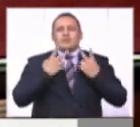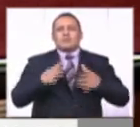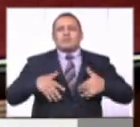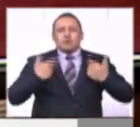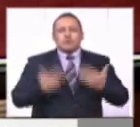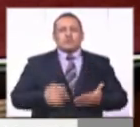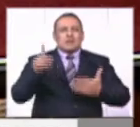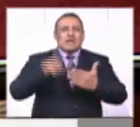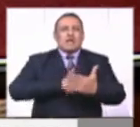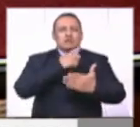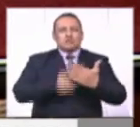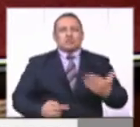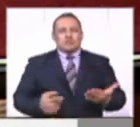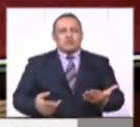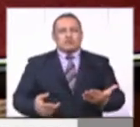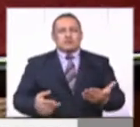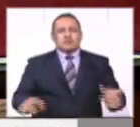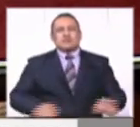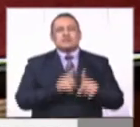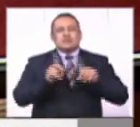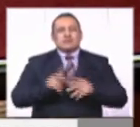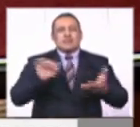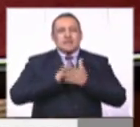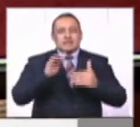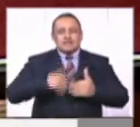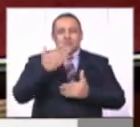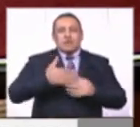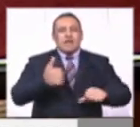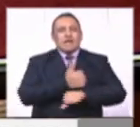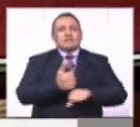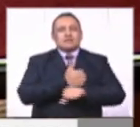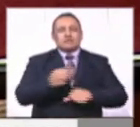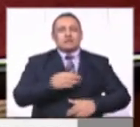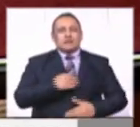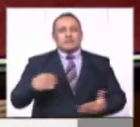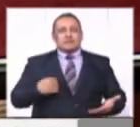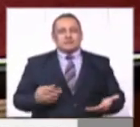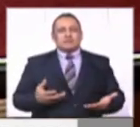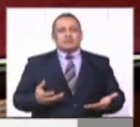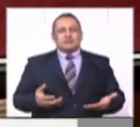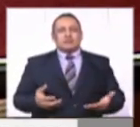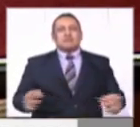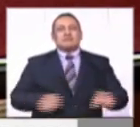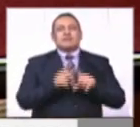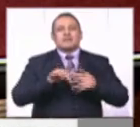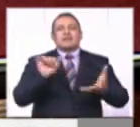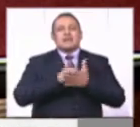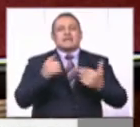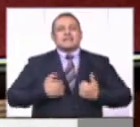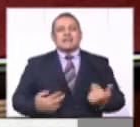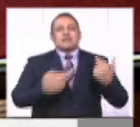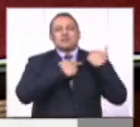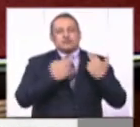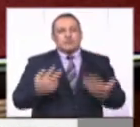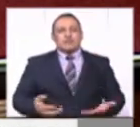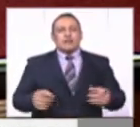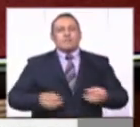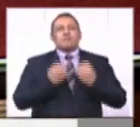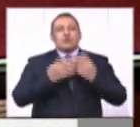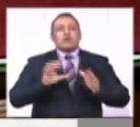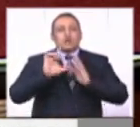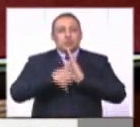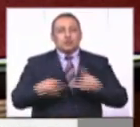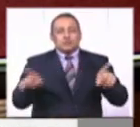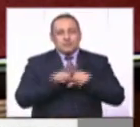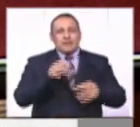lo ignore inclusive después fue asesor de la Premier y tenía la responsabilidad porque luego